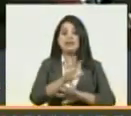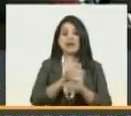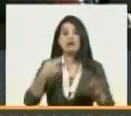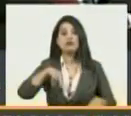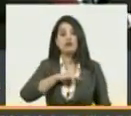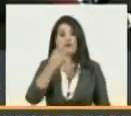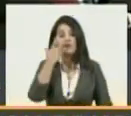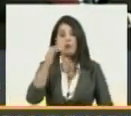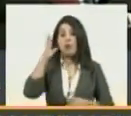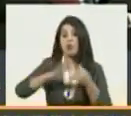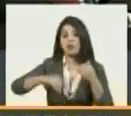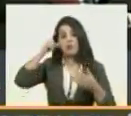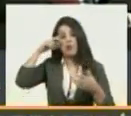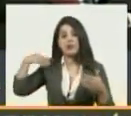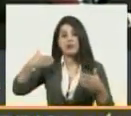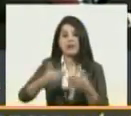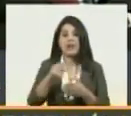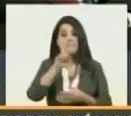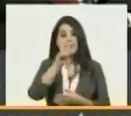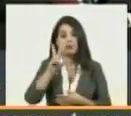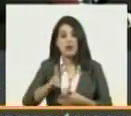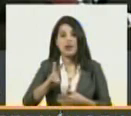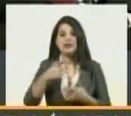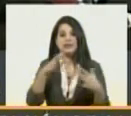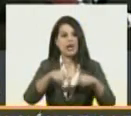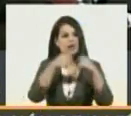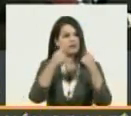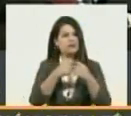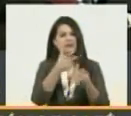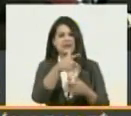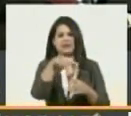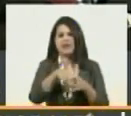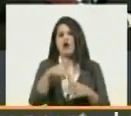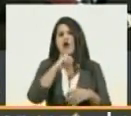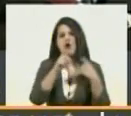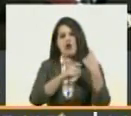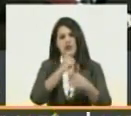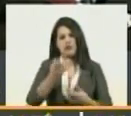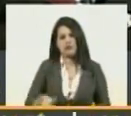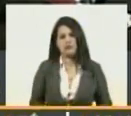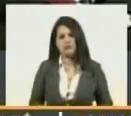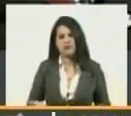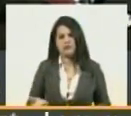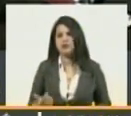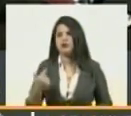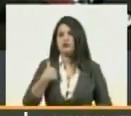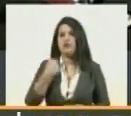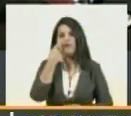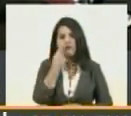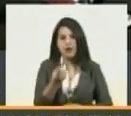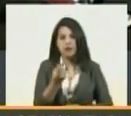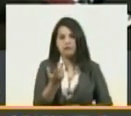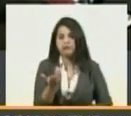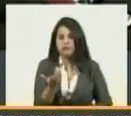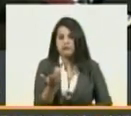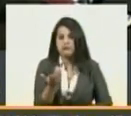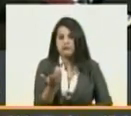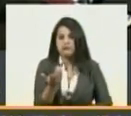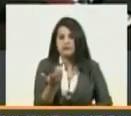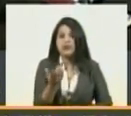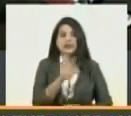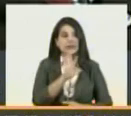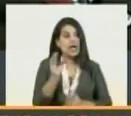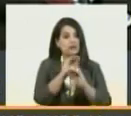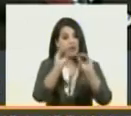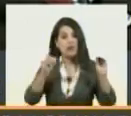en los últimos días en Venezuela con los delitos de odio. Y entonces es curioso porque el llamado